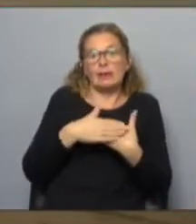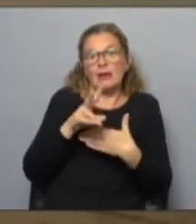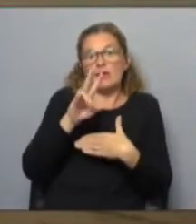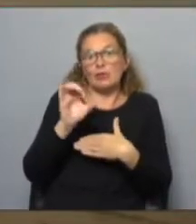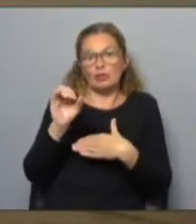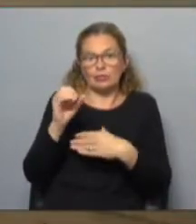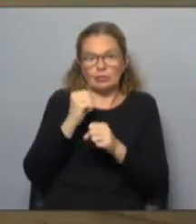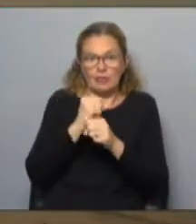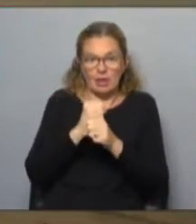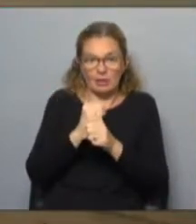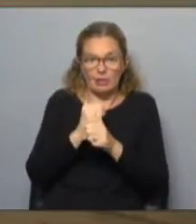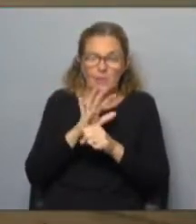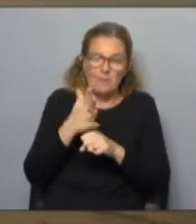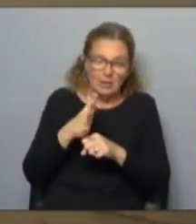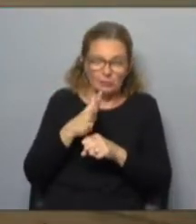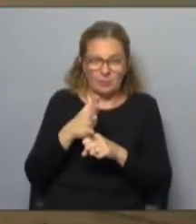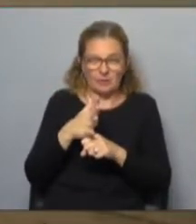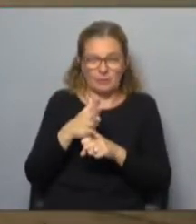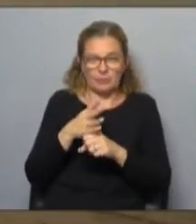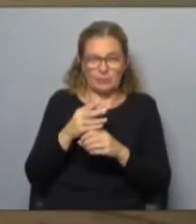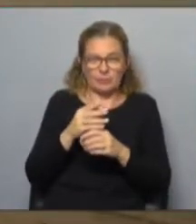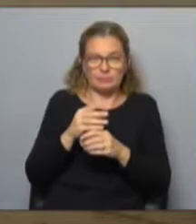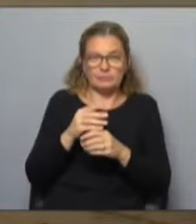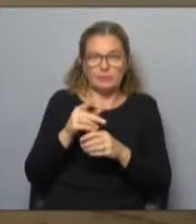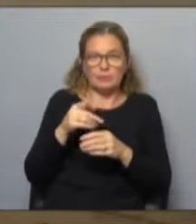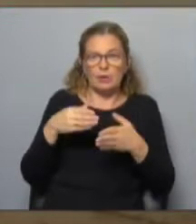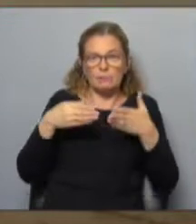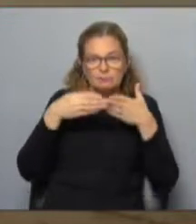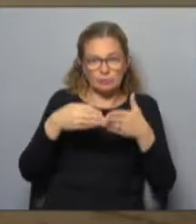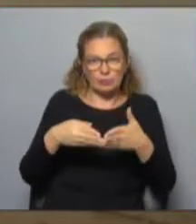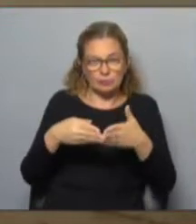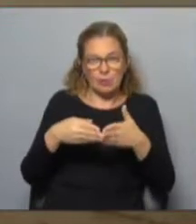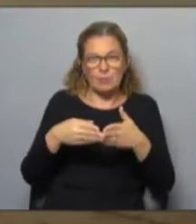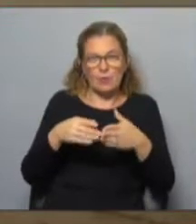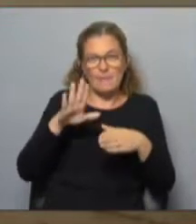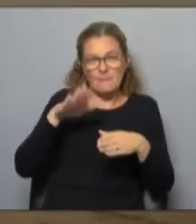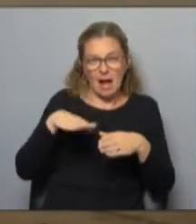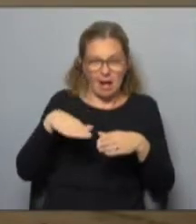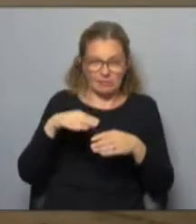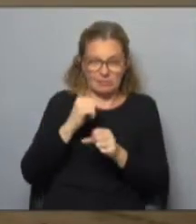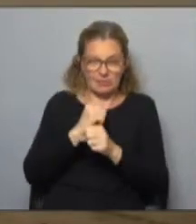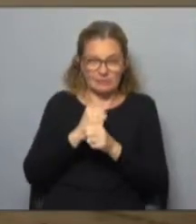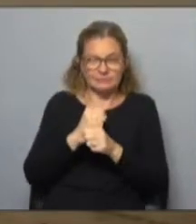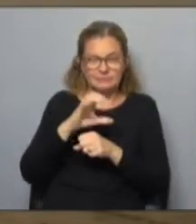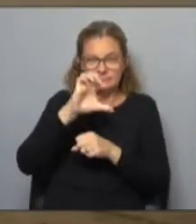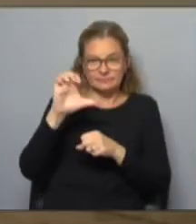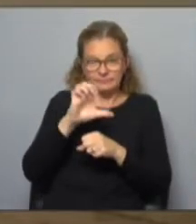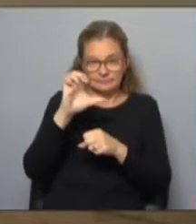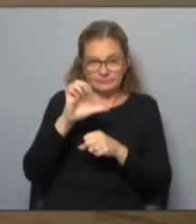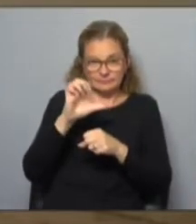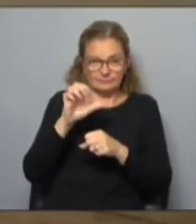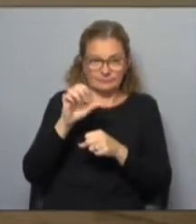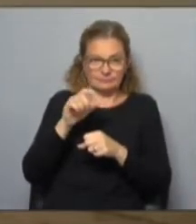trabajadores que estarían afectados por la reducción de trabajo en el puerto, que es, en definitiva, lo que lleva a la empresa Montecón a